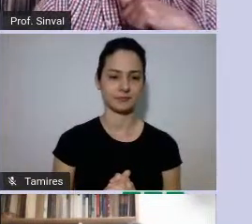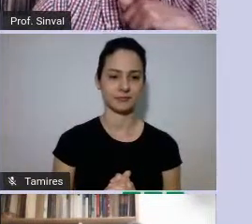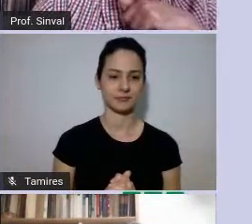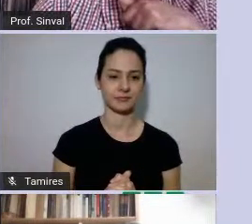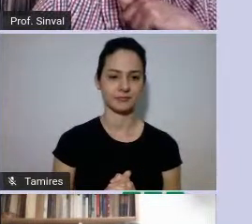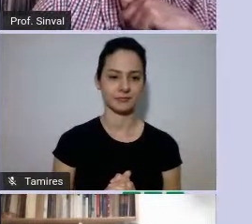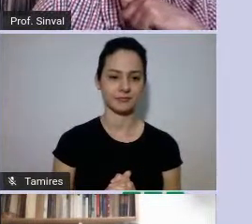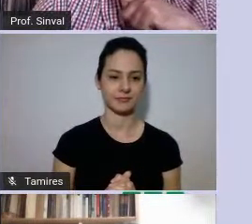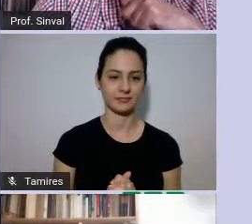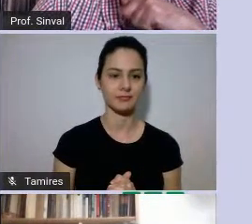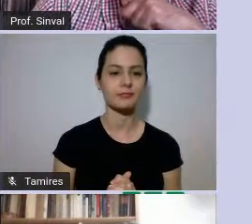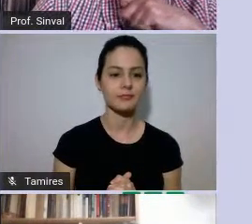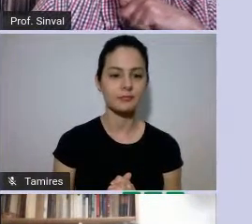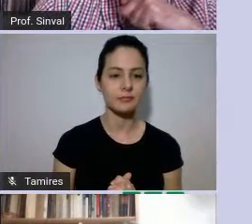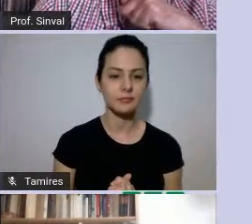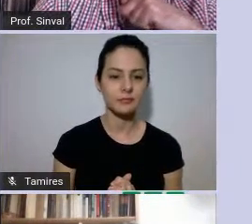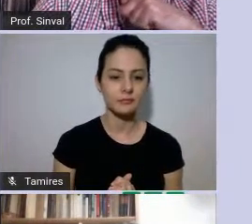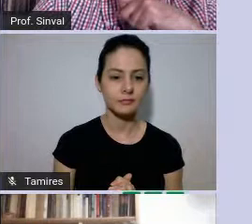Jacqueline,